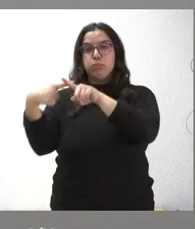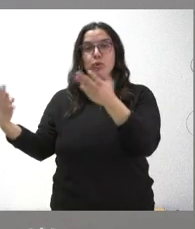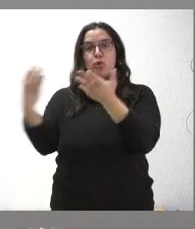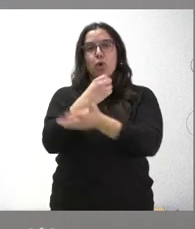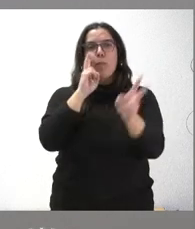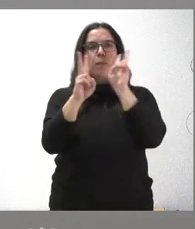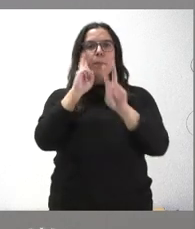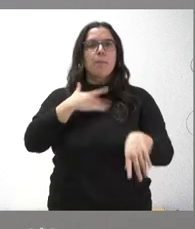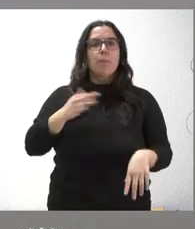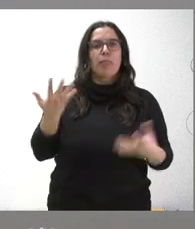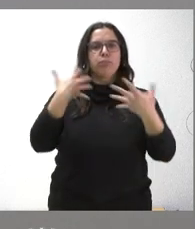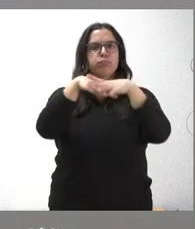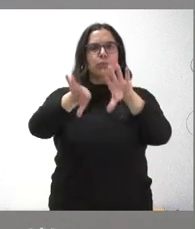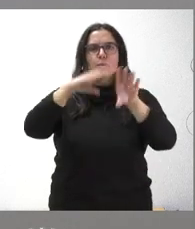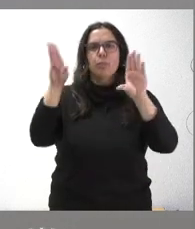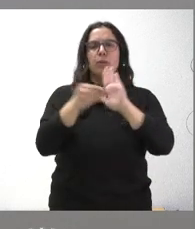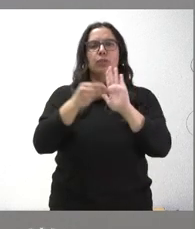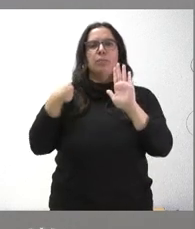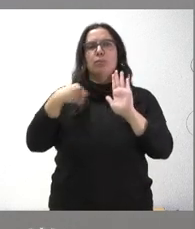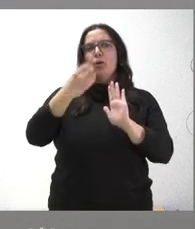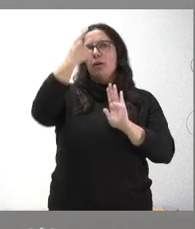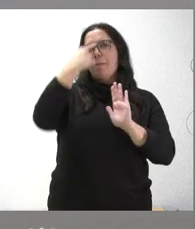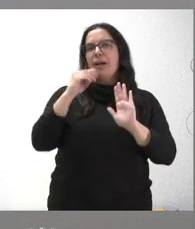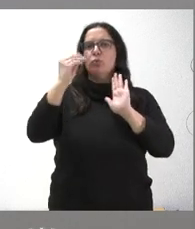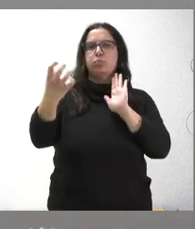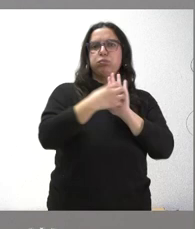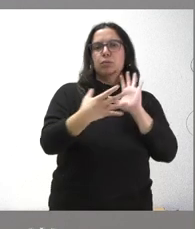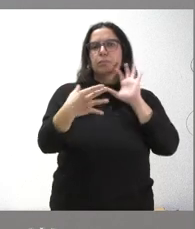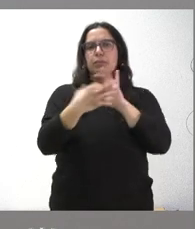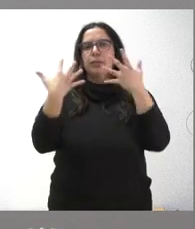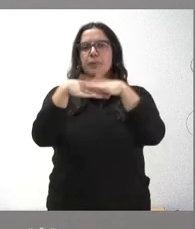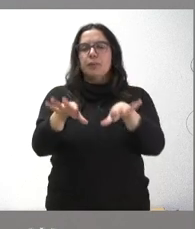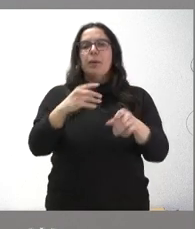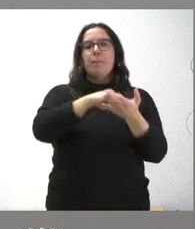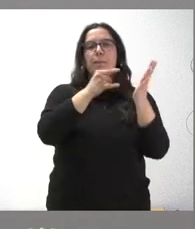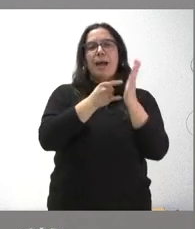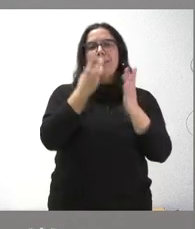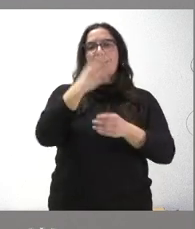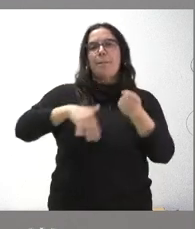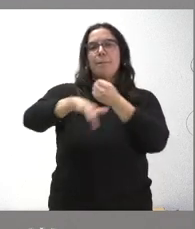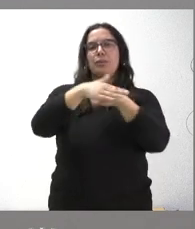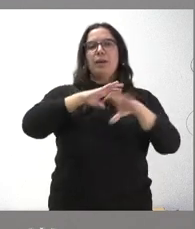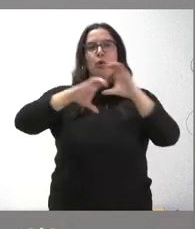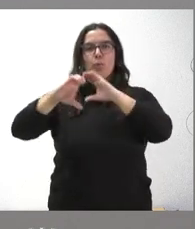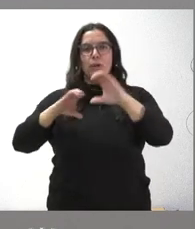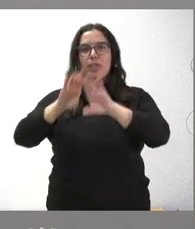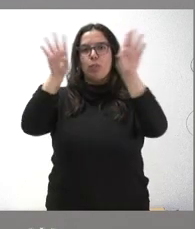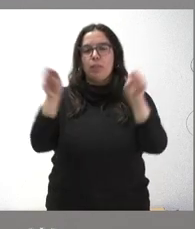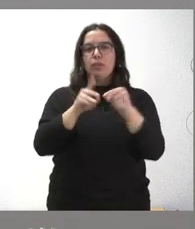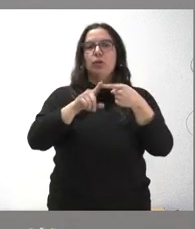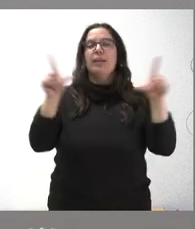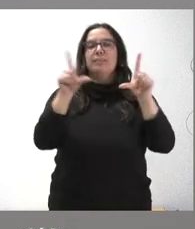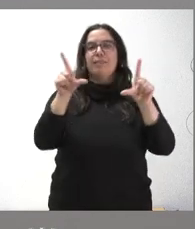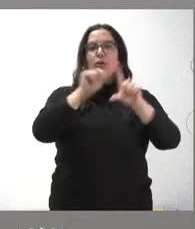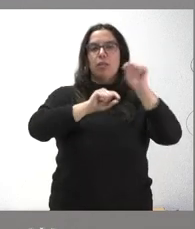del mismo integrado totalmente en su imagen corporativa y abarcando los tres planes básicos de la comunicación la televisión a la